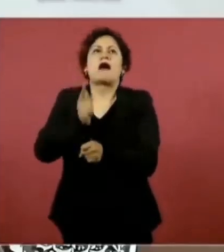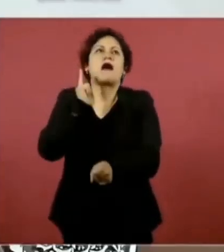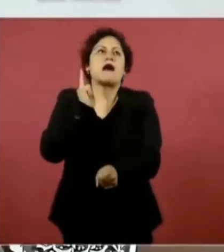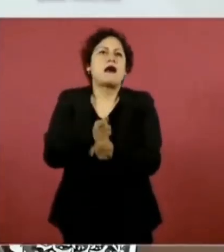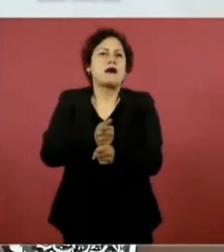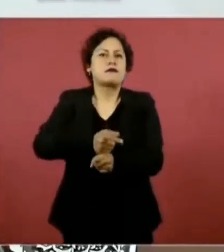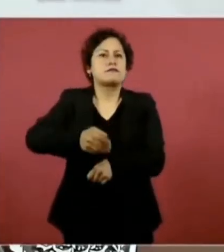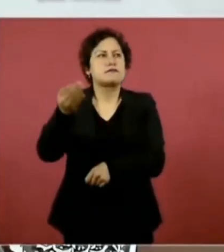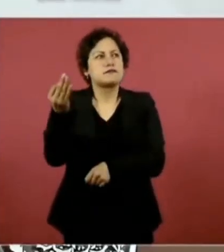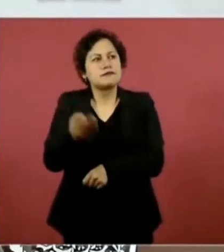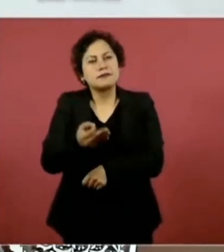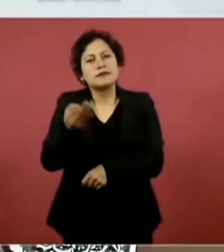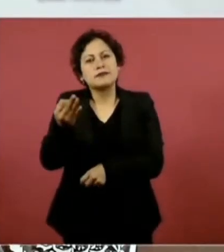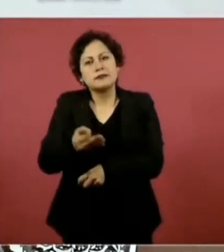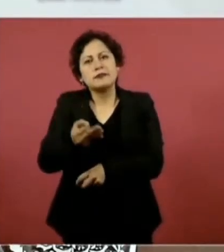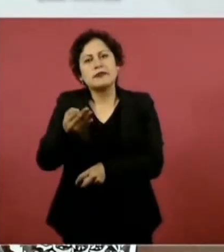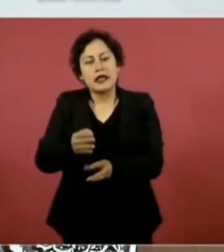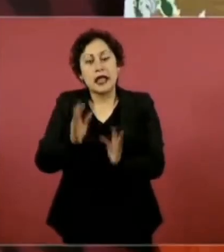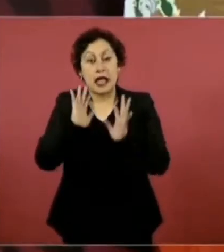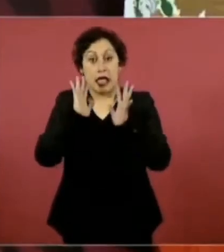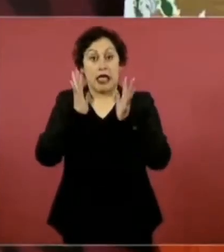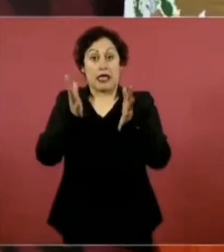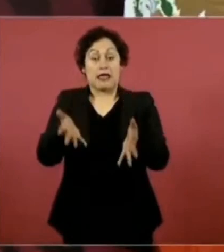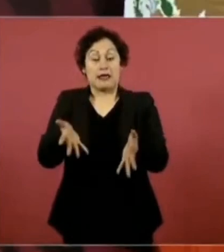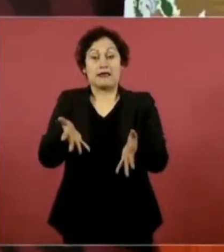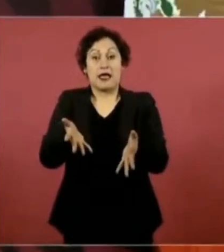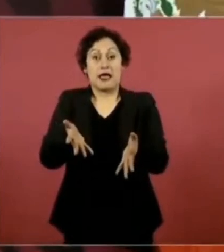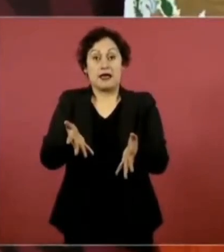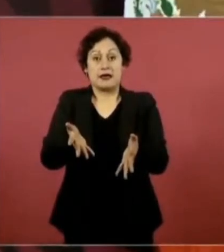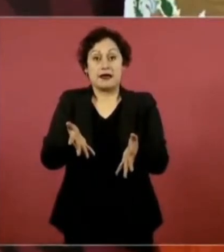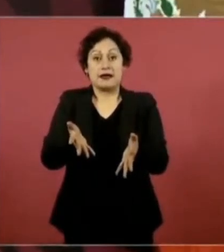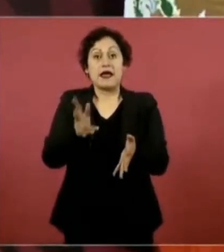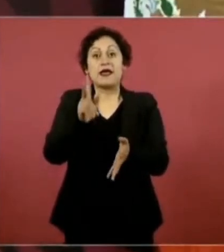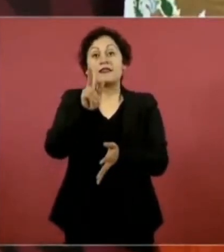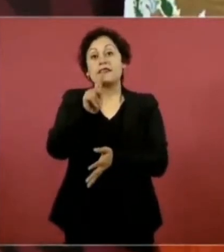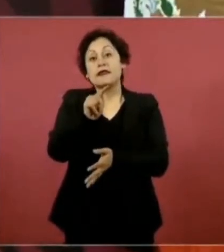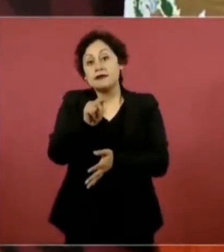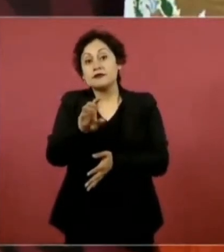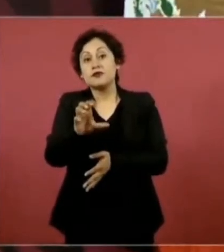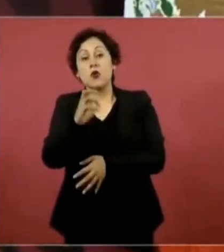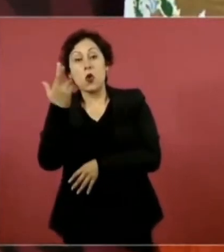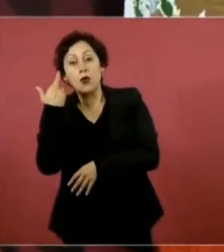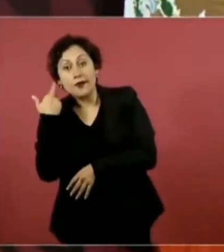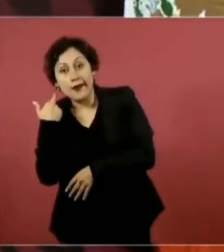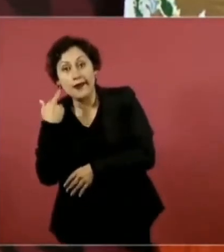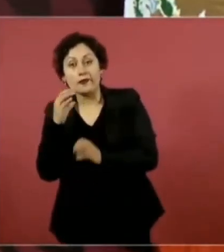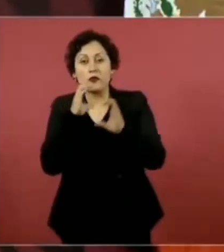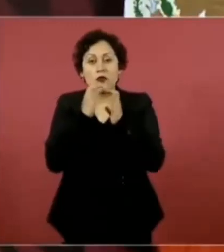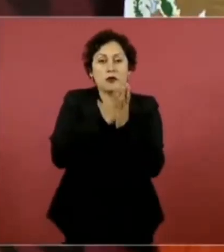y ya los medios ya no tienen el mismo efecto,